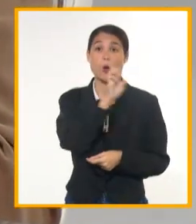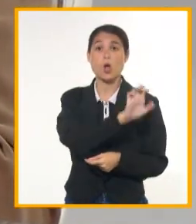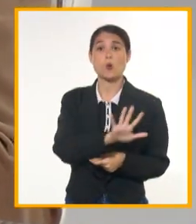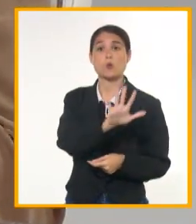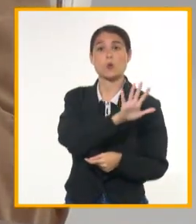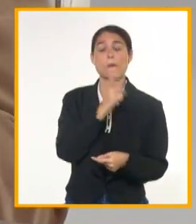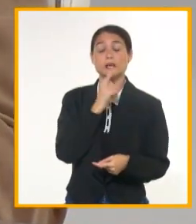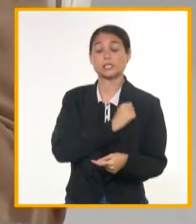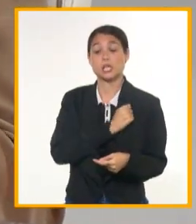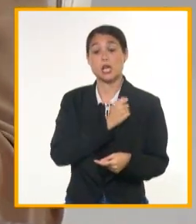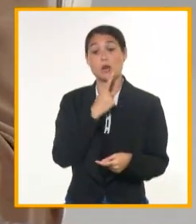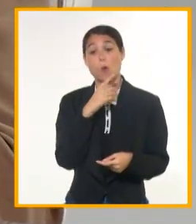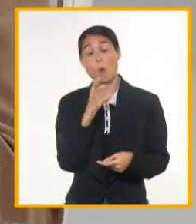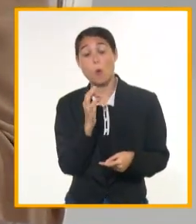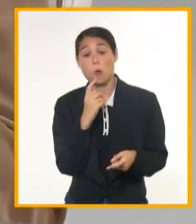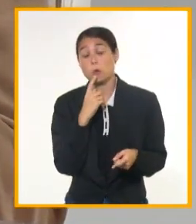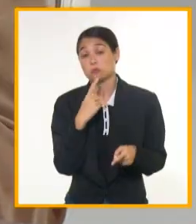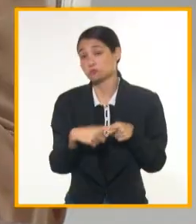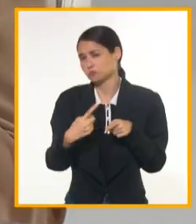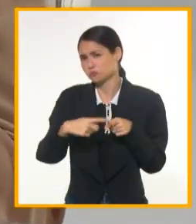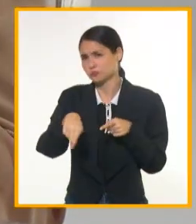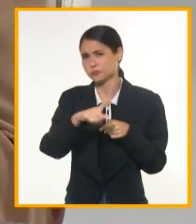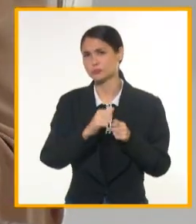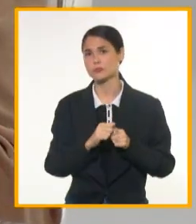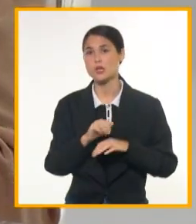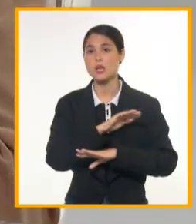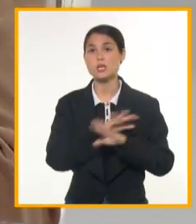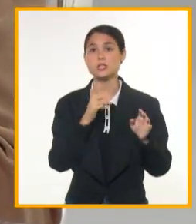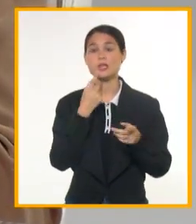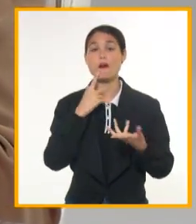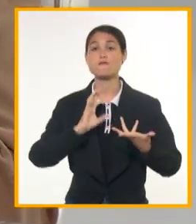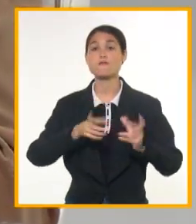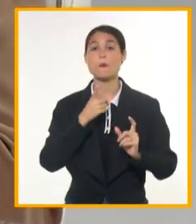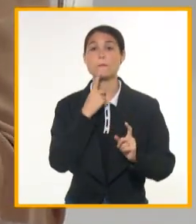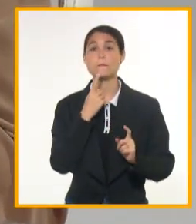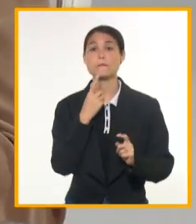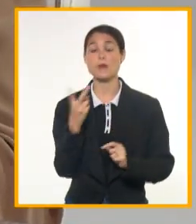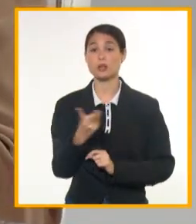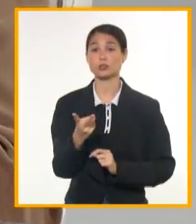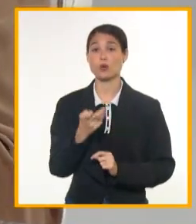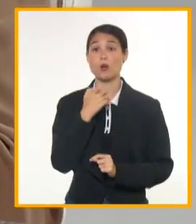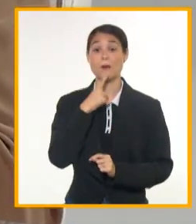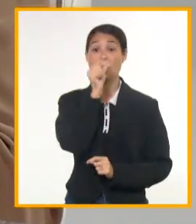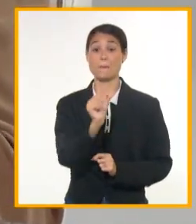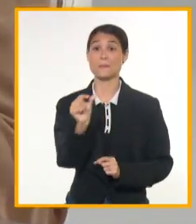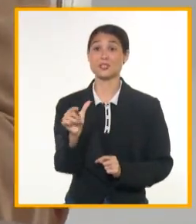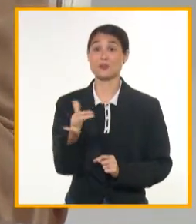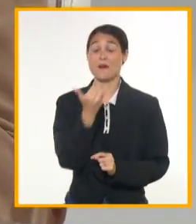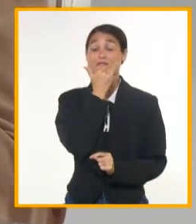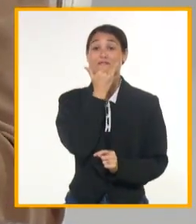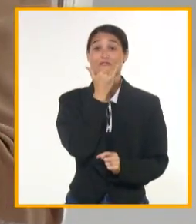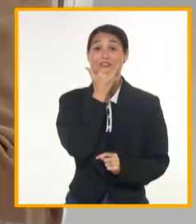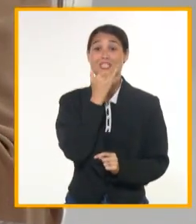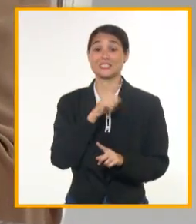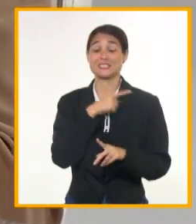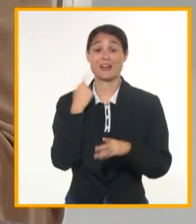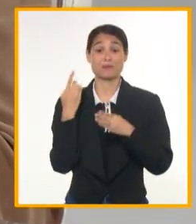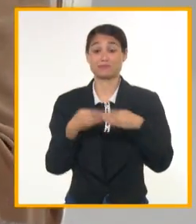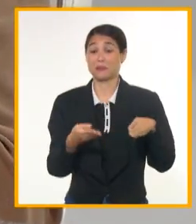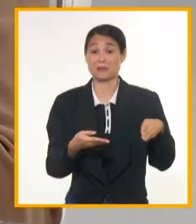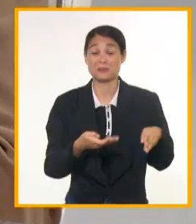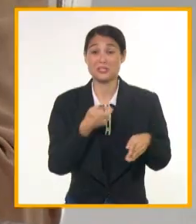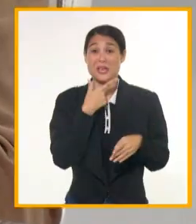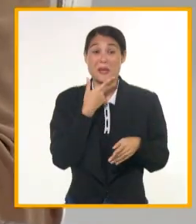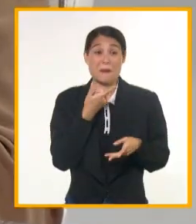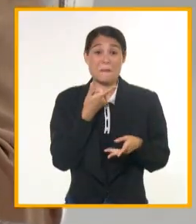ucraniano, obviando que a ambos lados del conflicto hay víctimas, lamentablemente, están muriendo inocentes